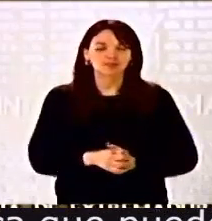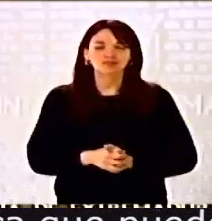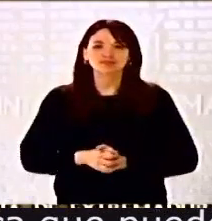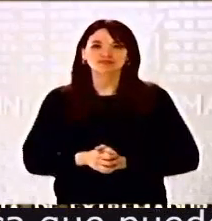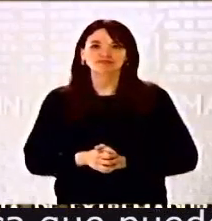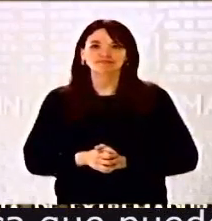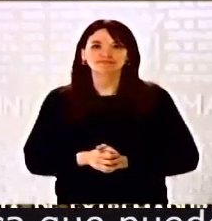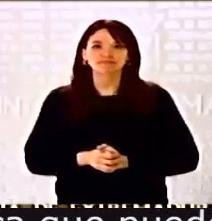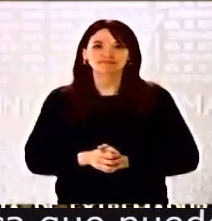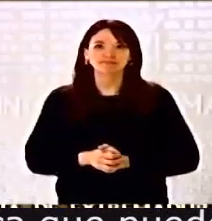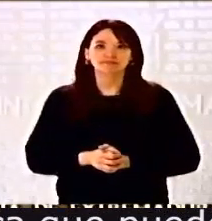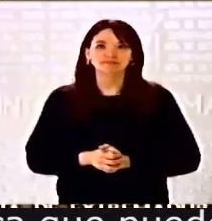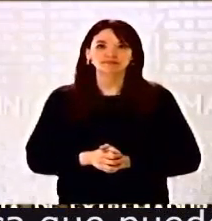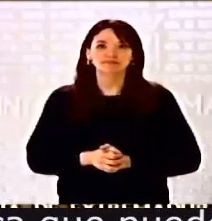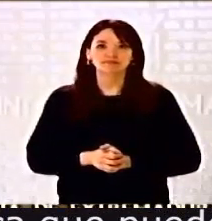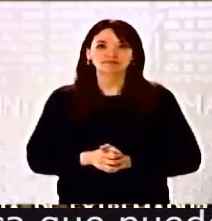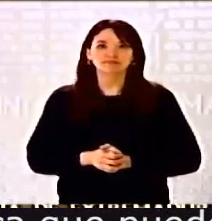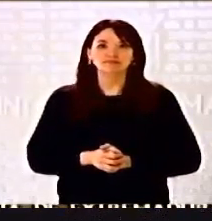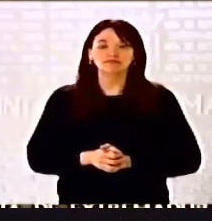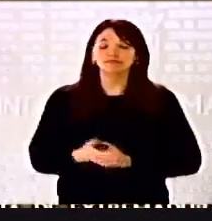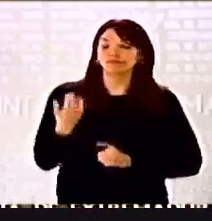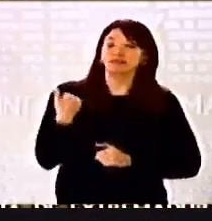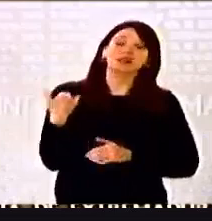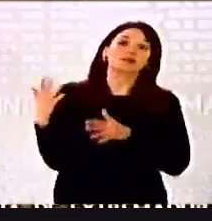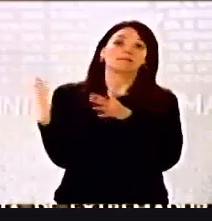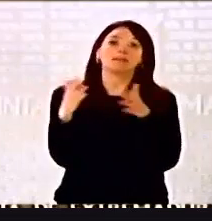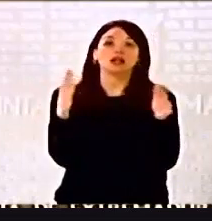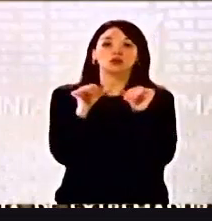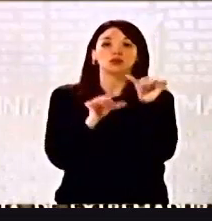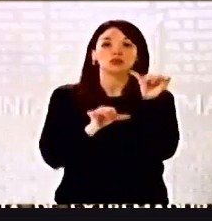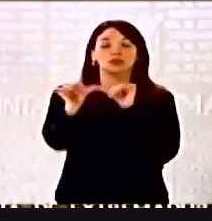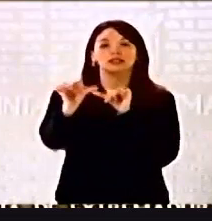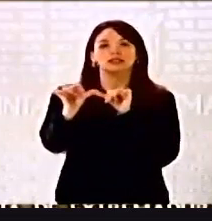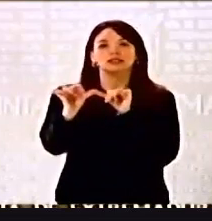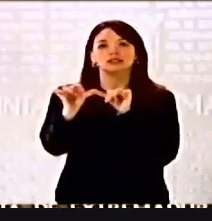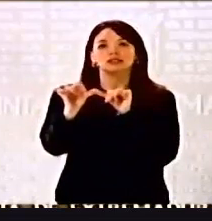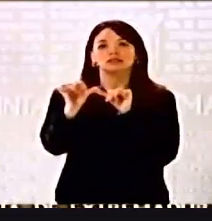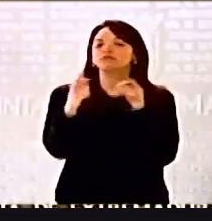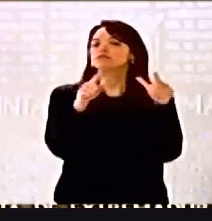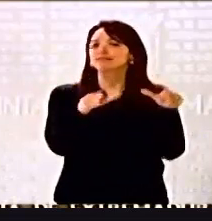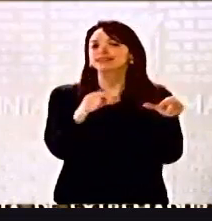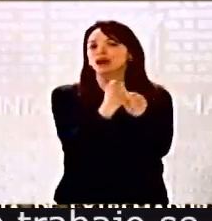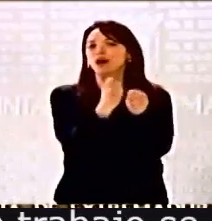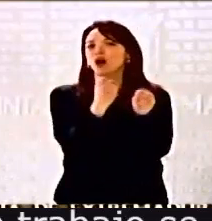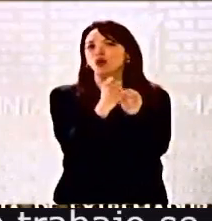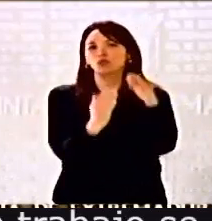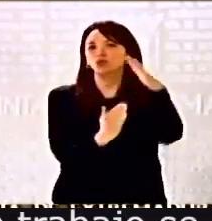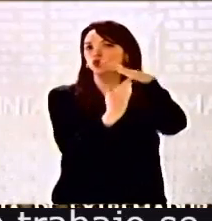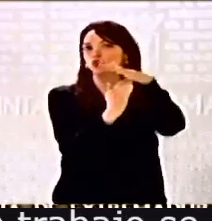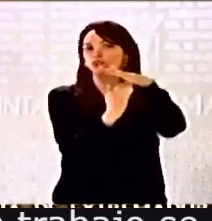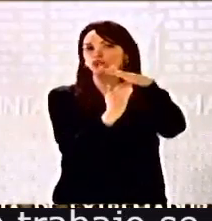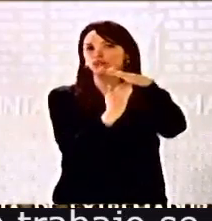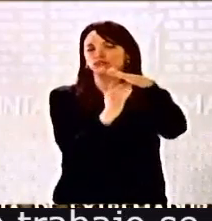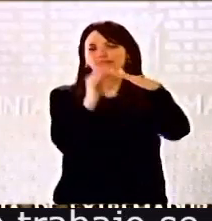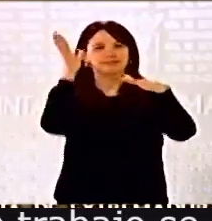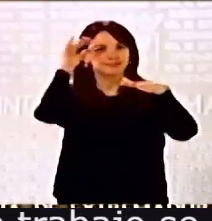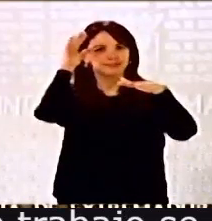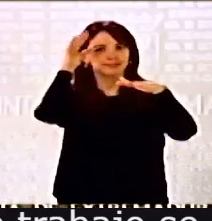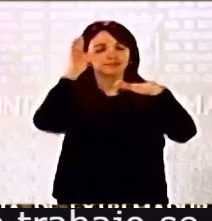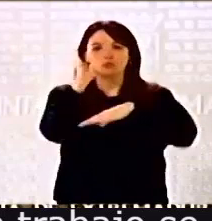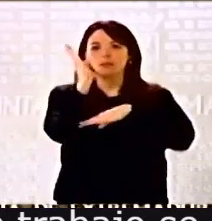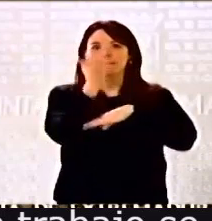A partir de la mitad del mes de marzo, el mercado de trabajo se paraliza de una forma brusca, afectando a las empresas y a los trabajadores.